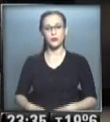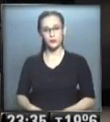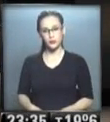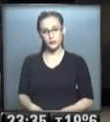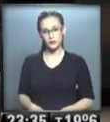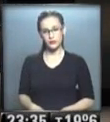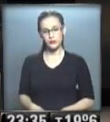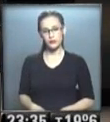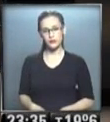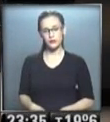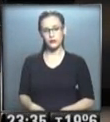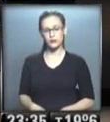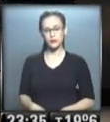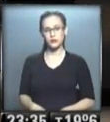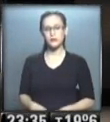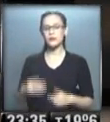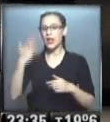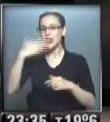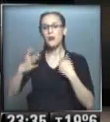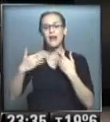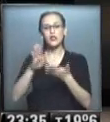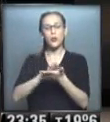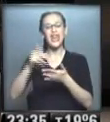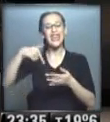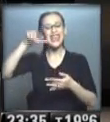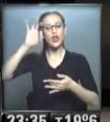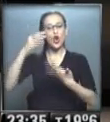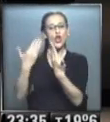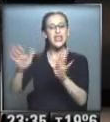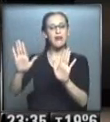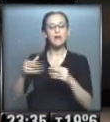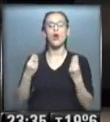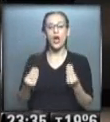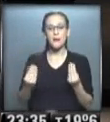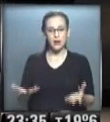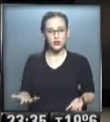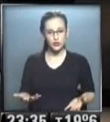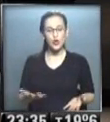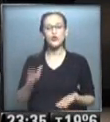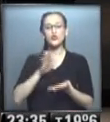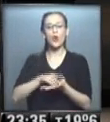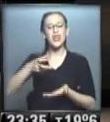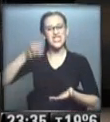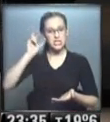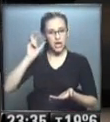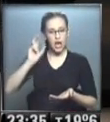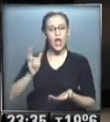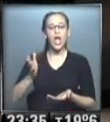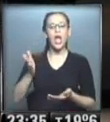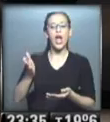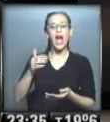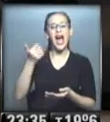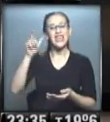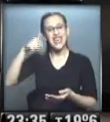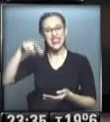con respecto también, bueno, después vamos a estar hablando un poco del neoliberalismo y de lo que pasó en ese Chile de Allende antes de terminar este